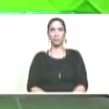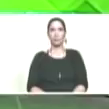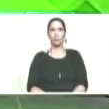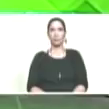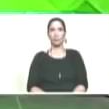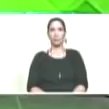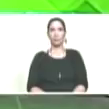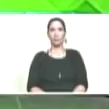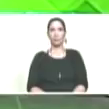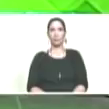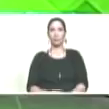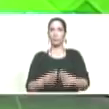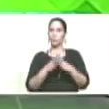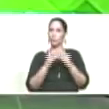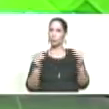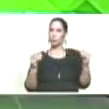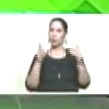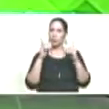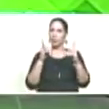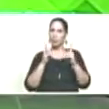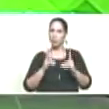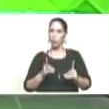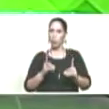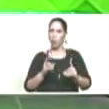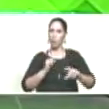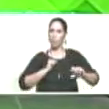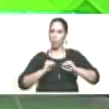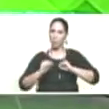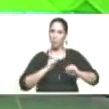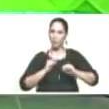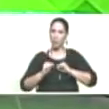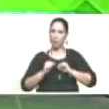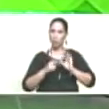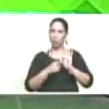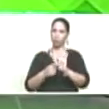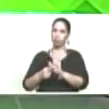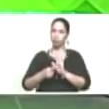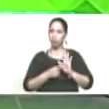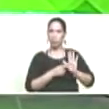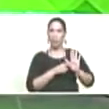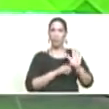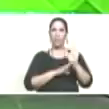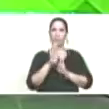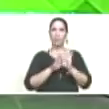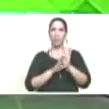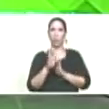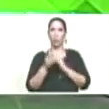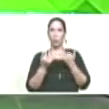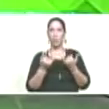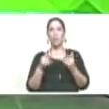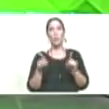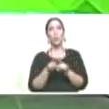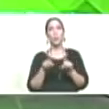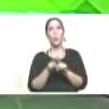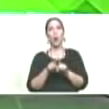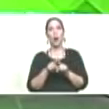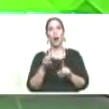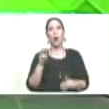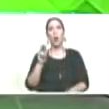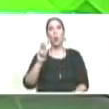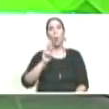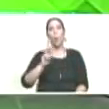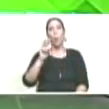para todas las decisiones y acciones que están en pleno desarrollo, como dice Walter Martínez, con su